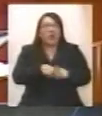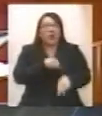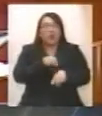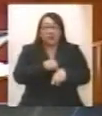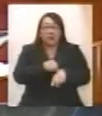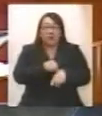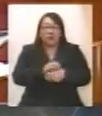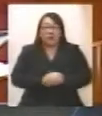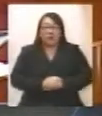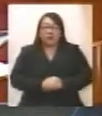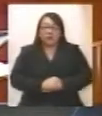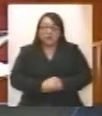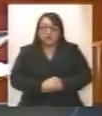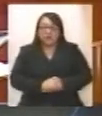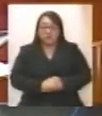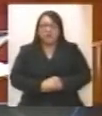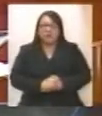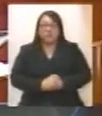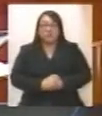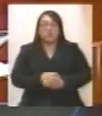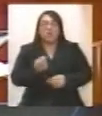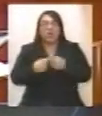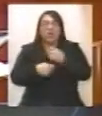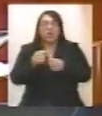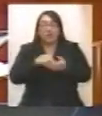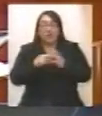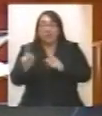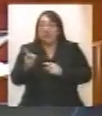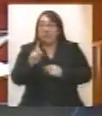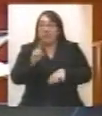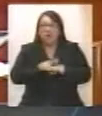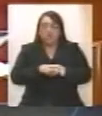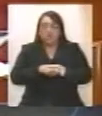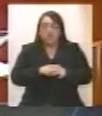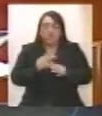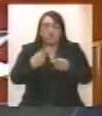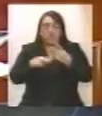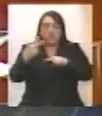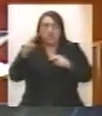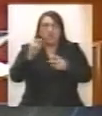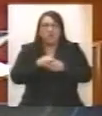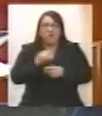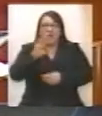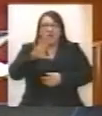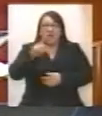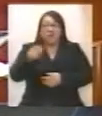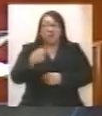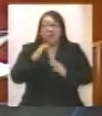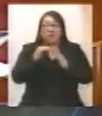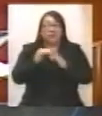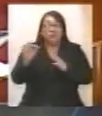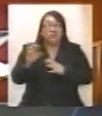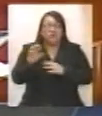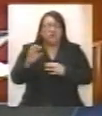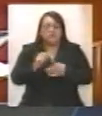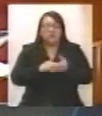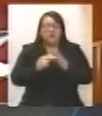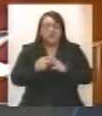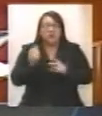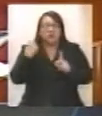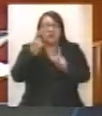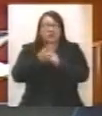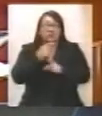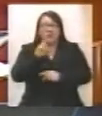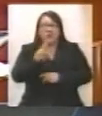plazo: que las exportaciones no tradicionales aumenten en 5.000 millones de dólares hacia